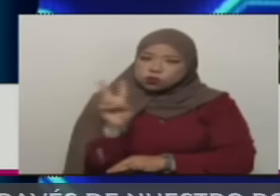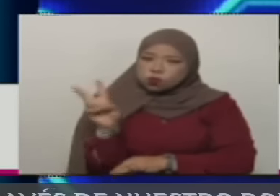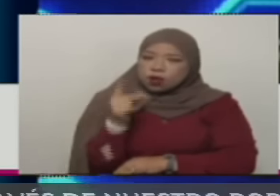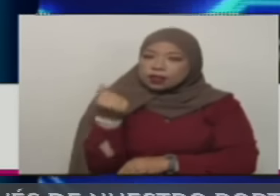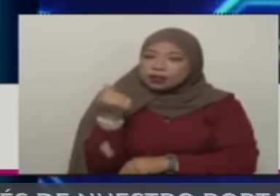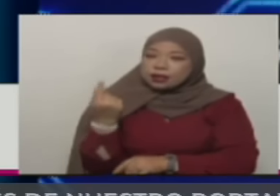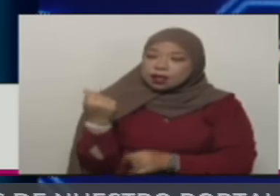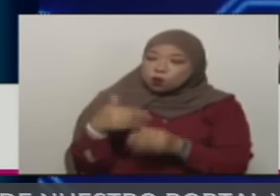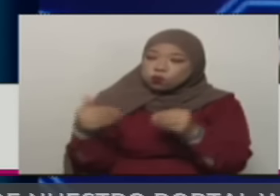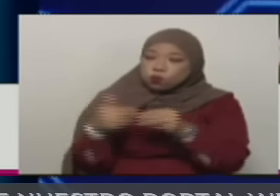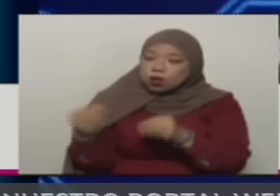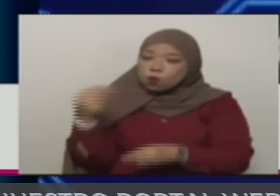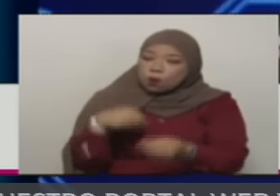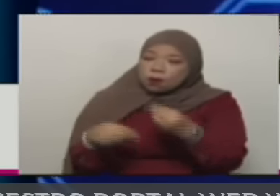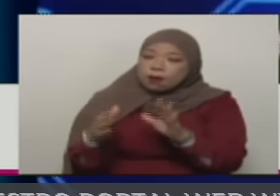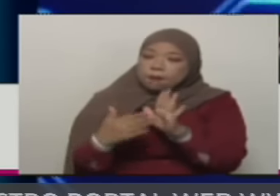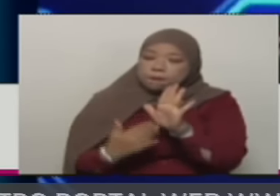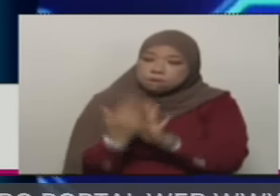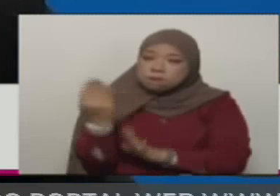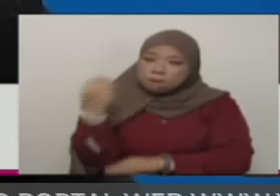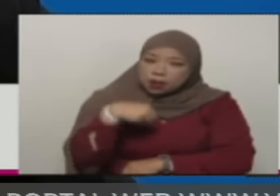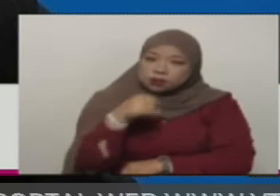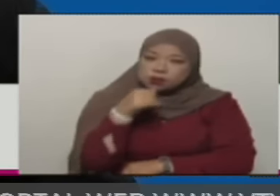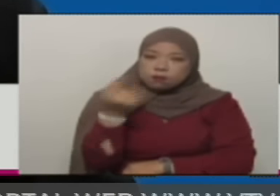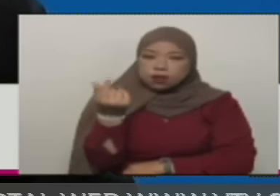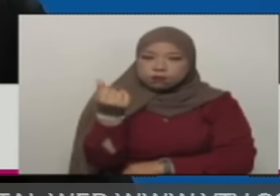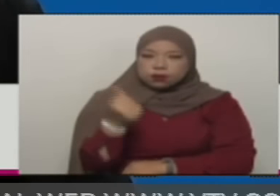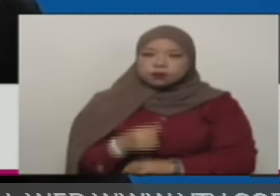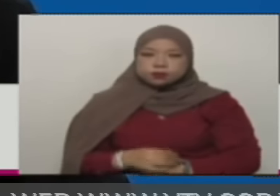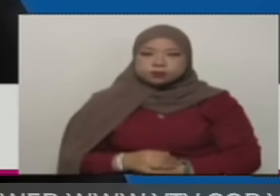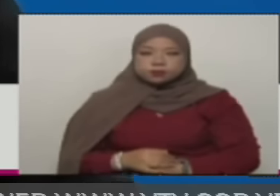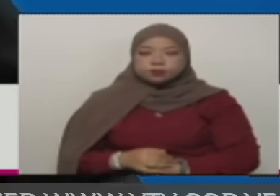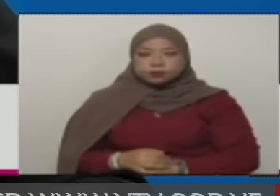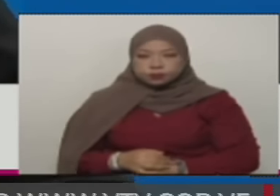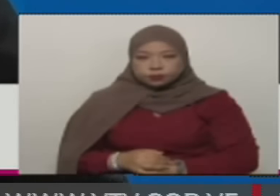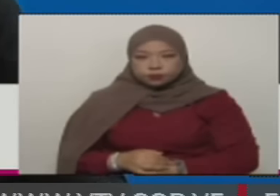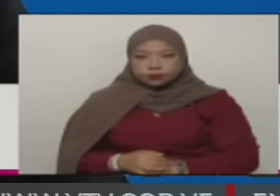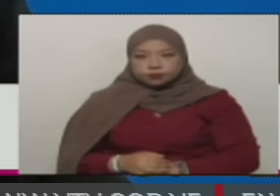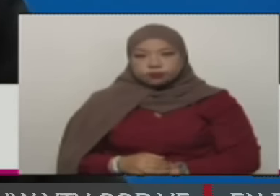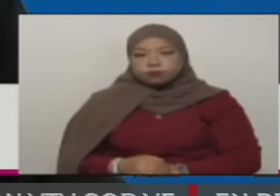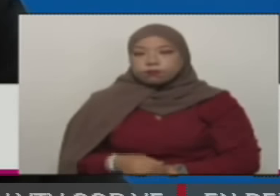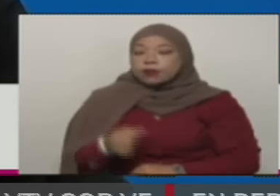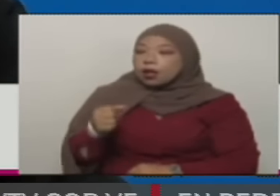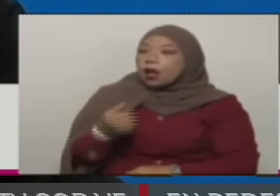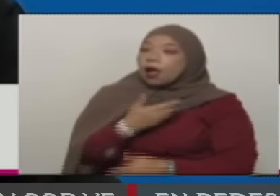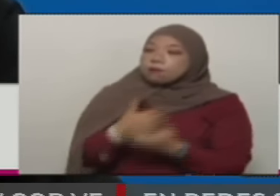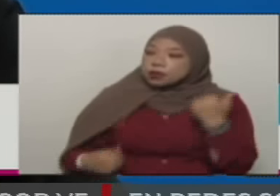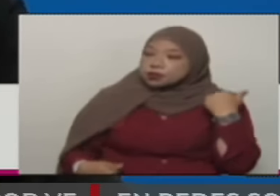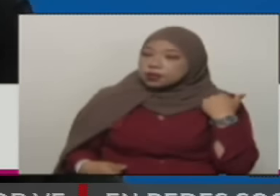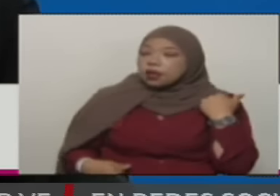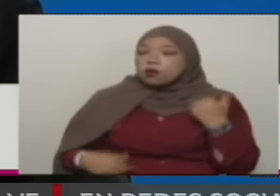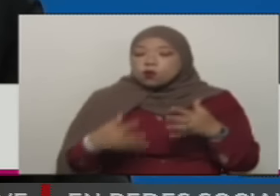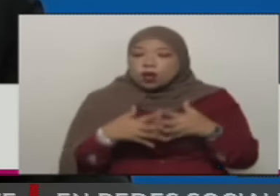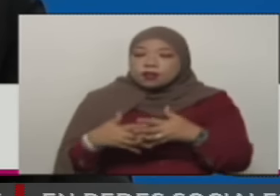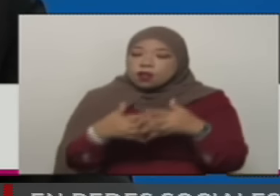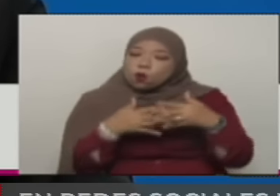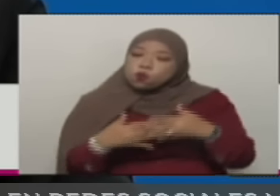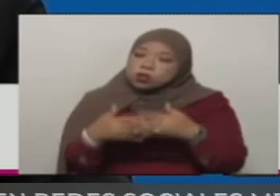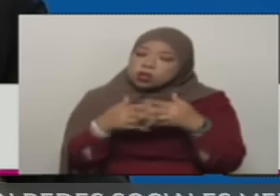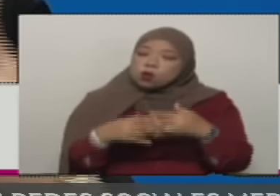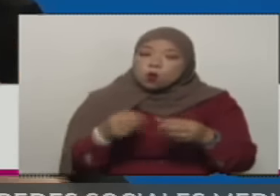Muchas gracias. Bueno, y en ese escenario justamente, presidente, en el que usted dice que cada publicación de Estados Unidos tiene un precio, pero